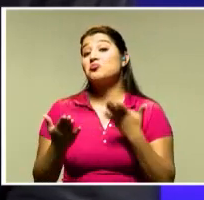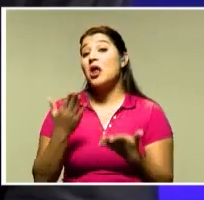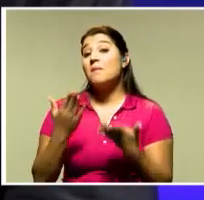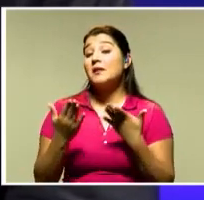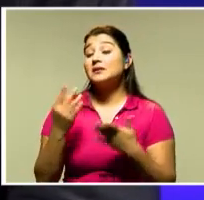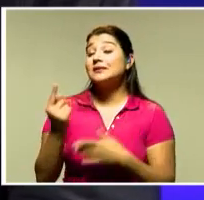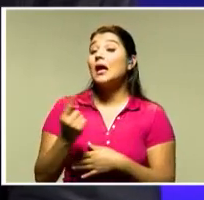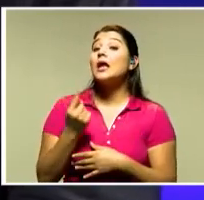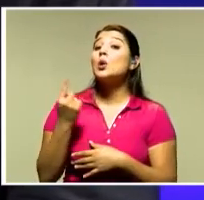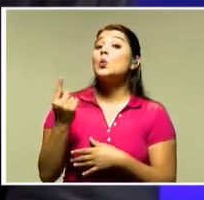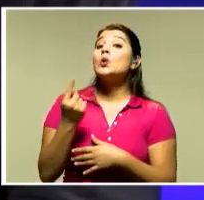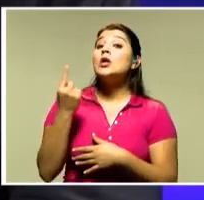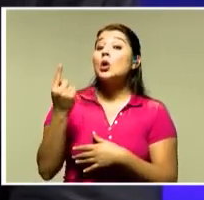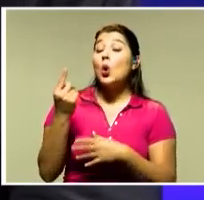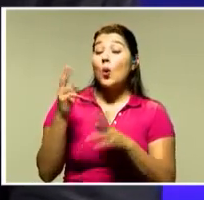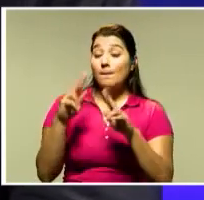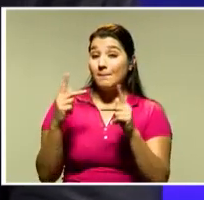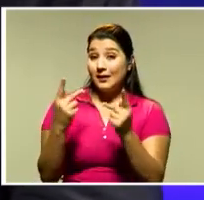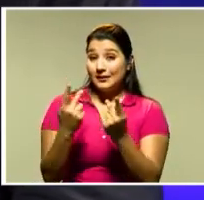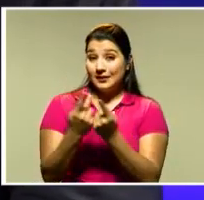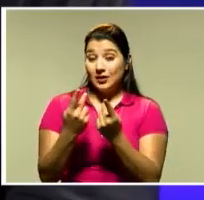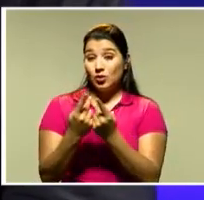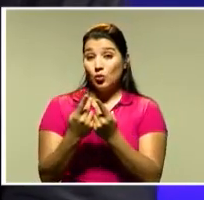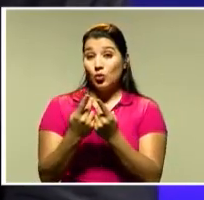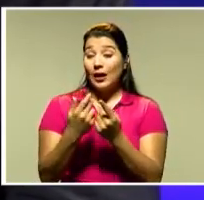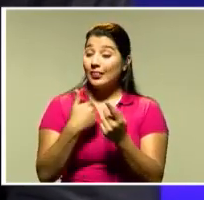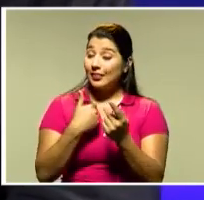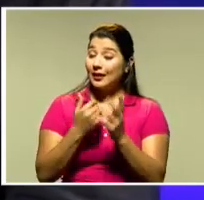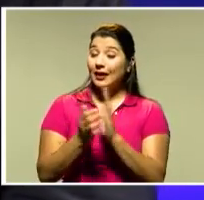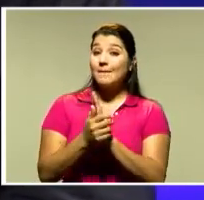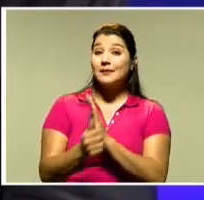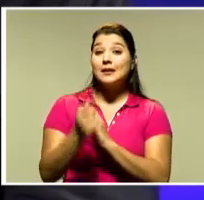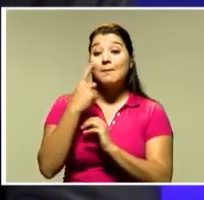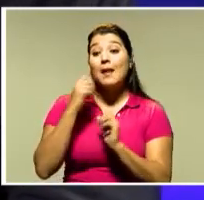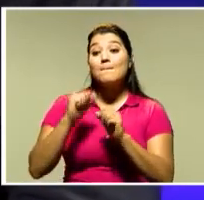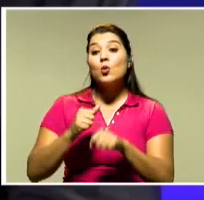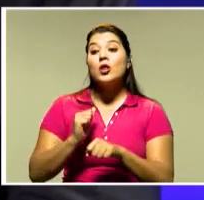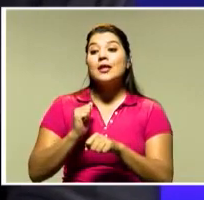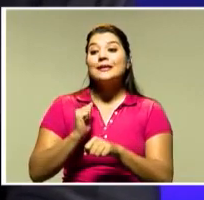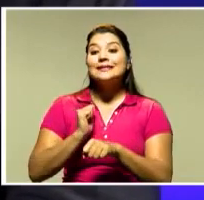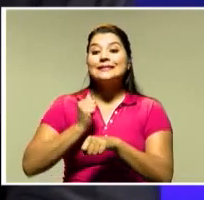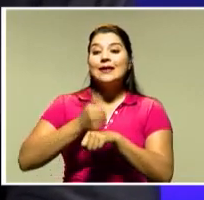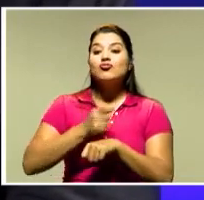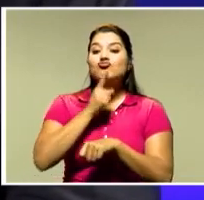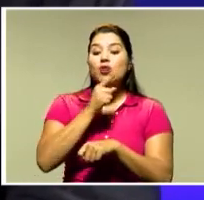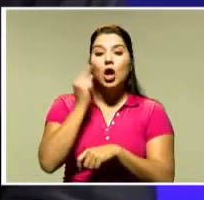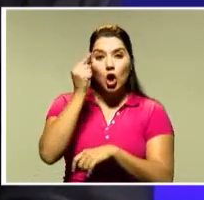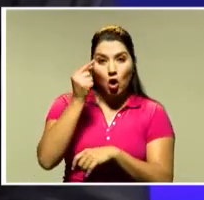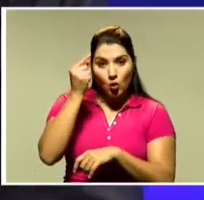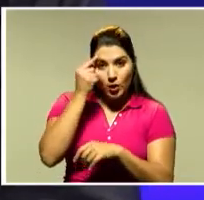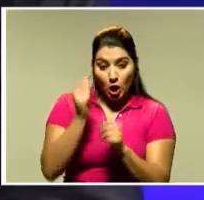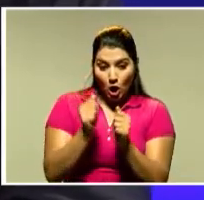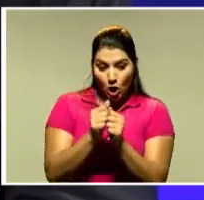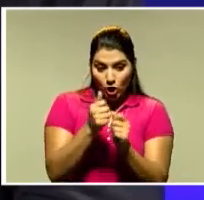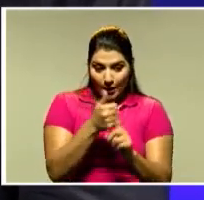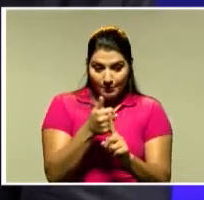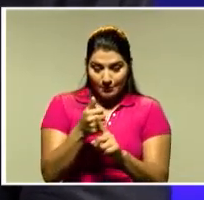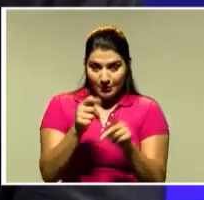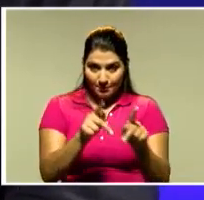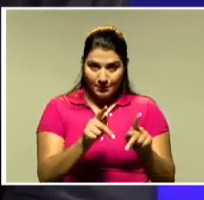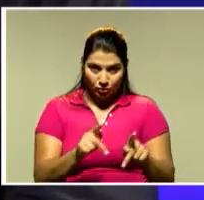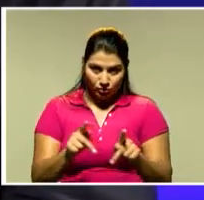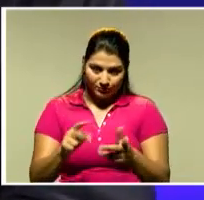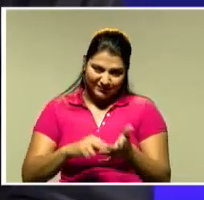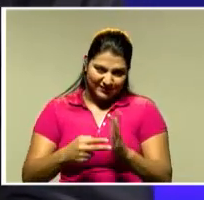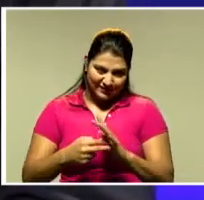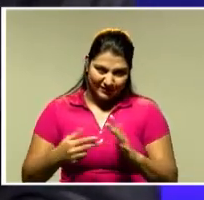el único partido que está en capacidad de formar gobierno con su propia gente. Es